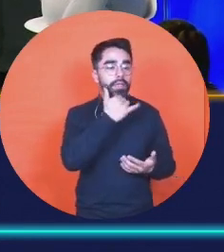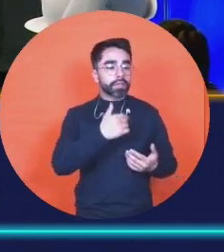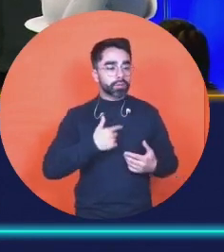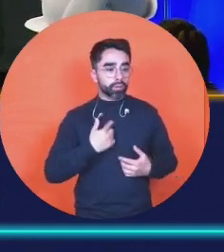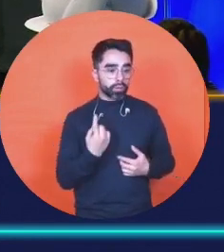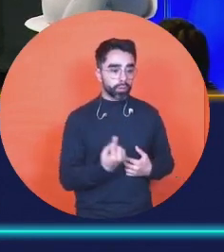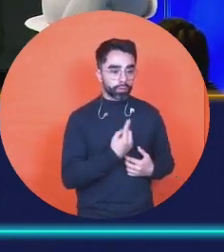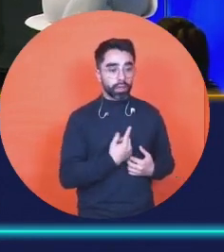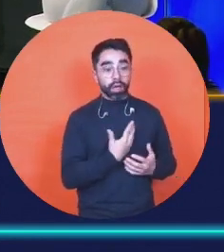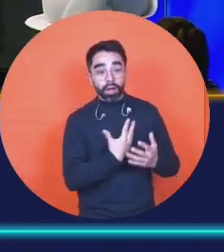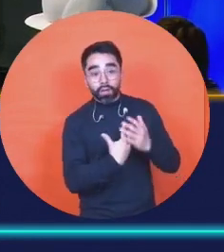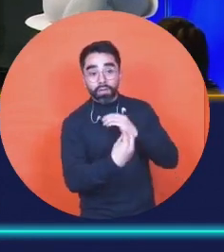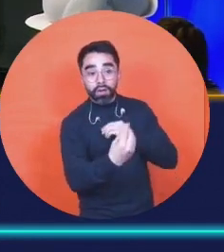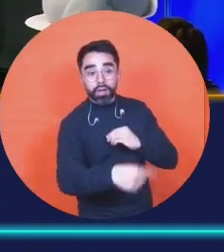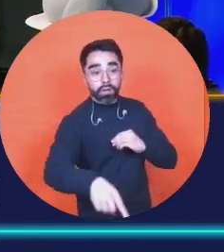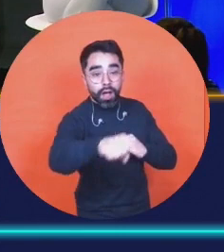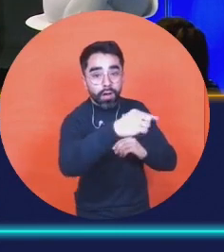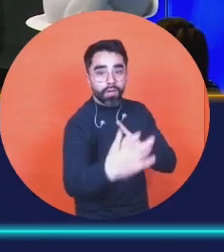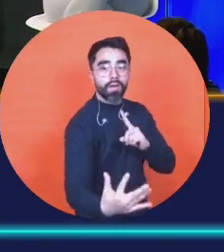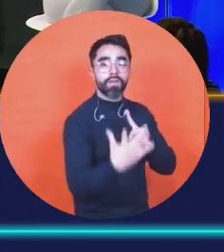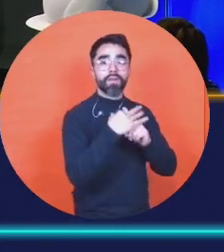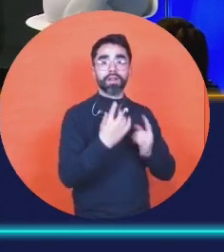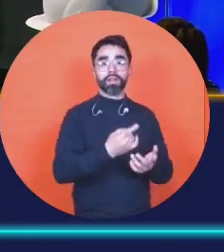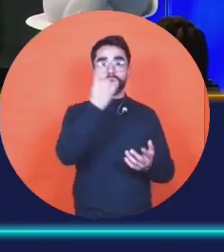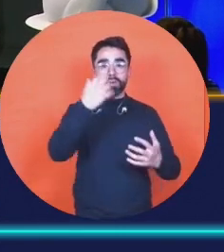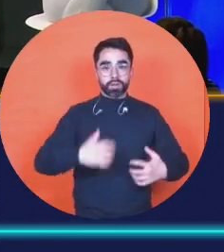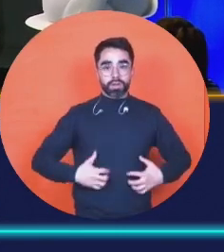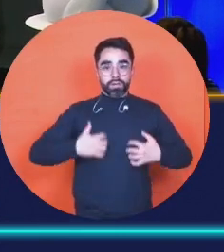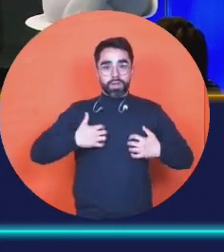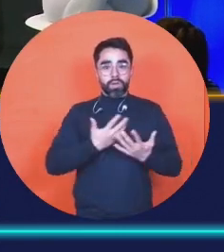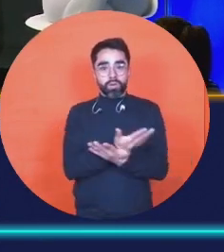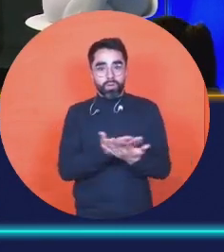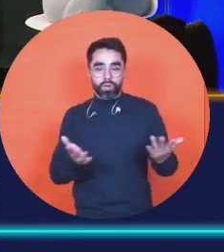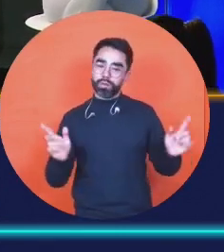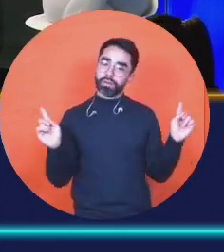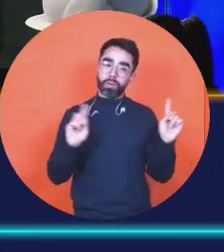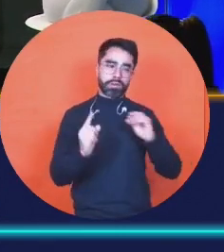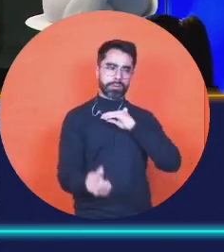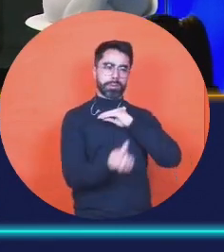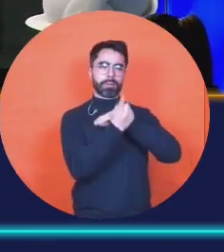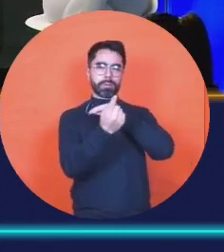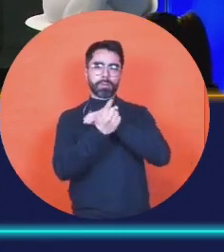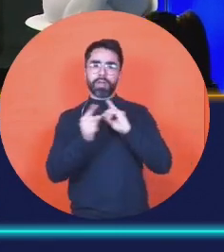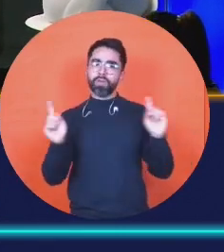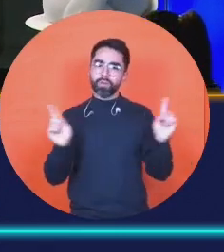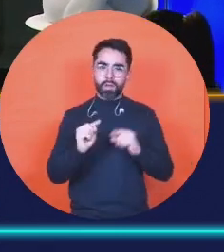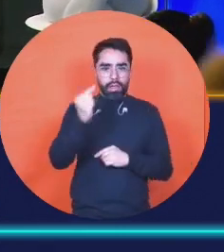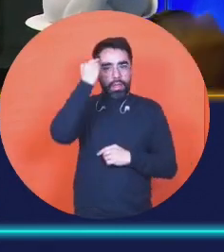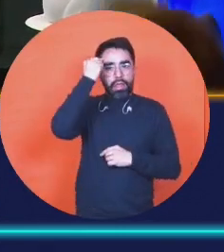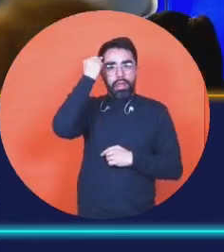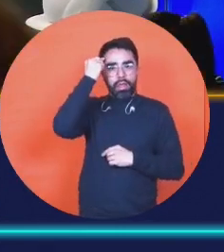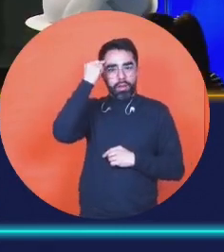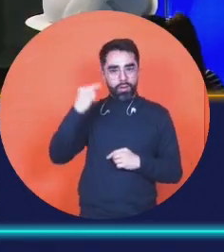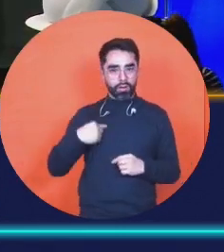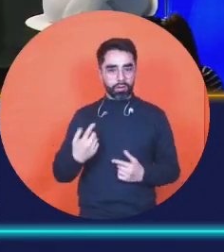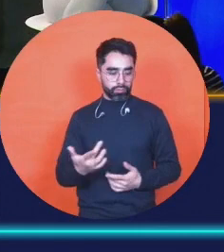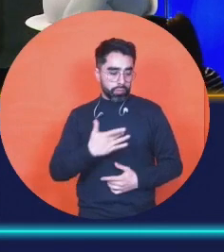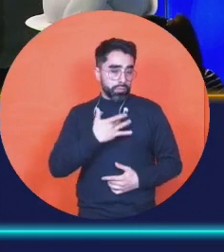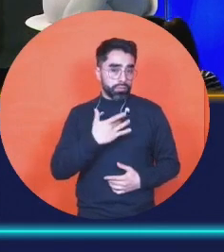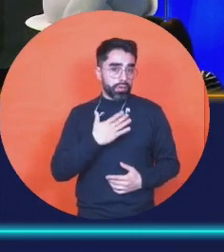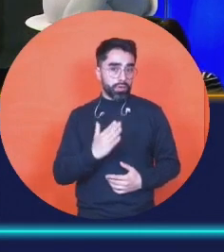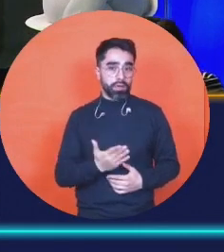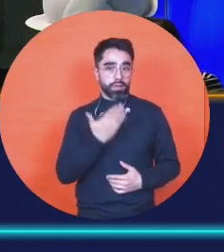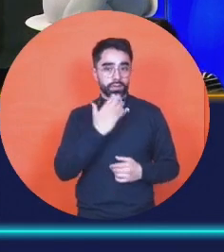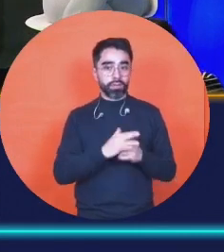nada afuera que lo vaya a lastimar, ni que le dé miedo, ni que lo vaya a criticar, ni a tratar mal porque uno se siente diferente. Pero esos espacios